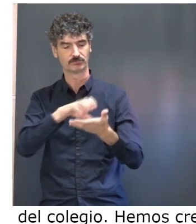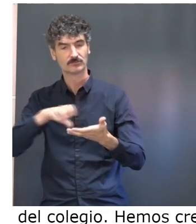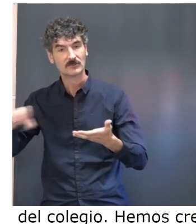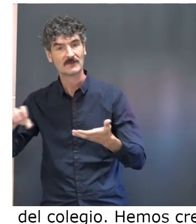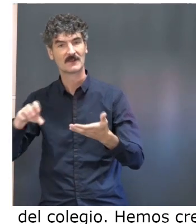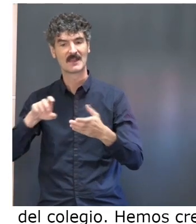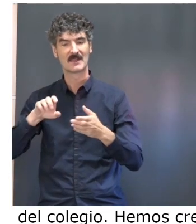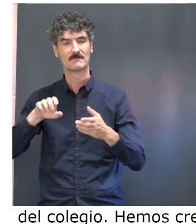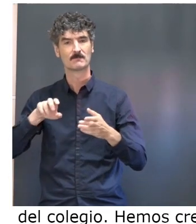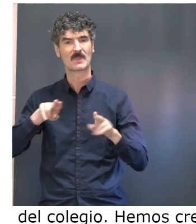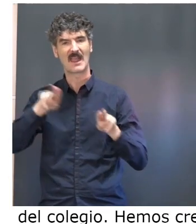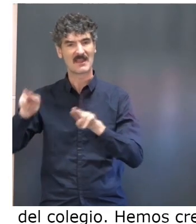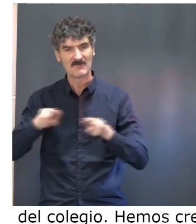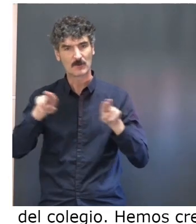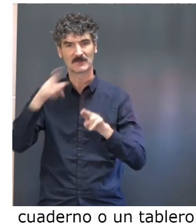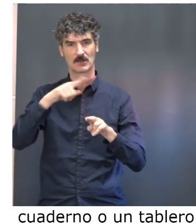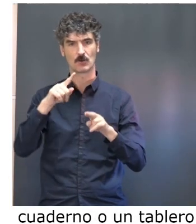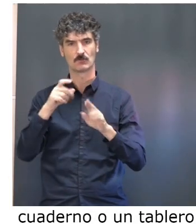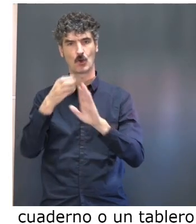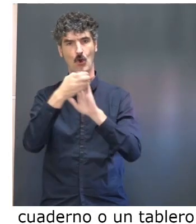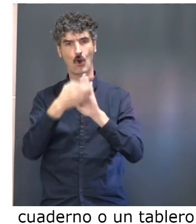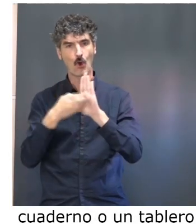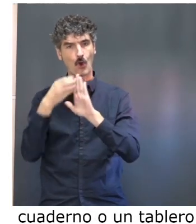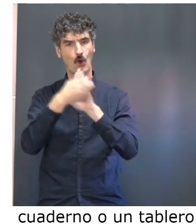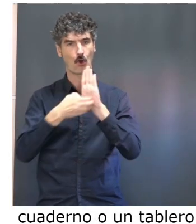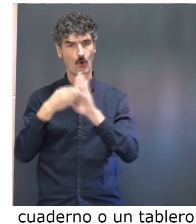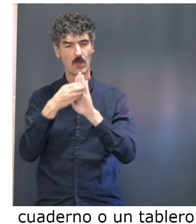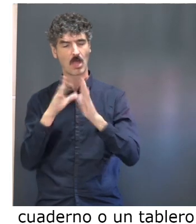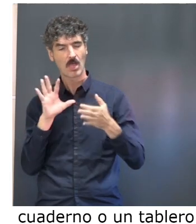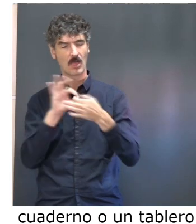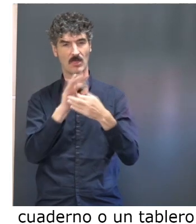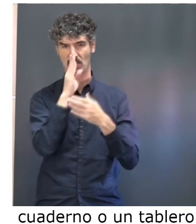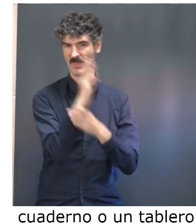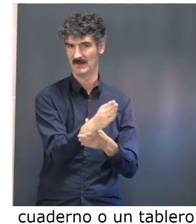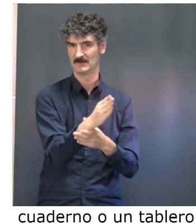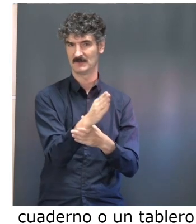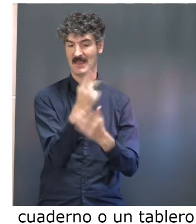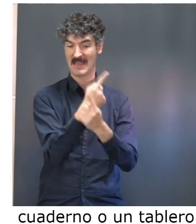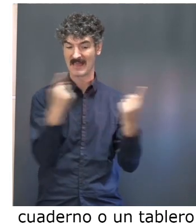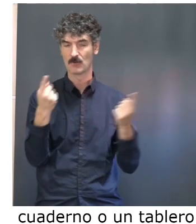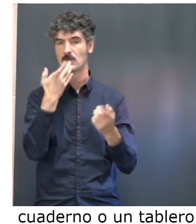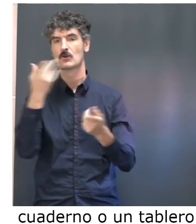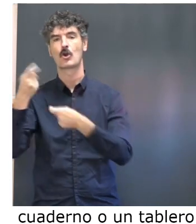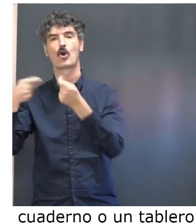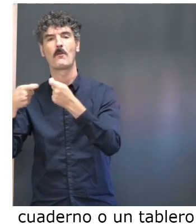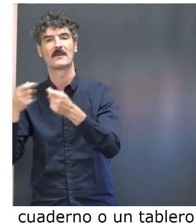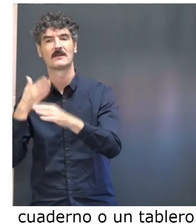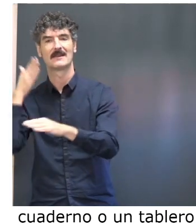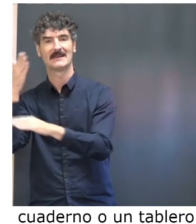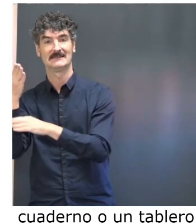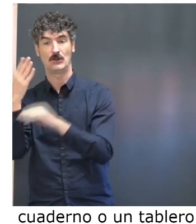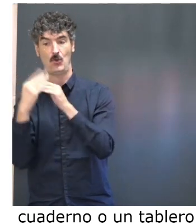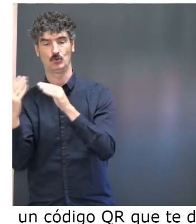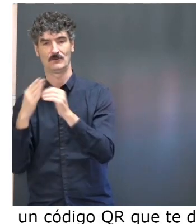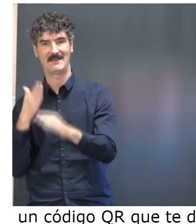tiene un código QR que te dirige directamente a un comunicador sobre cada uno de los comercios en los que entra el